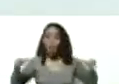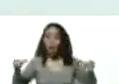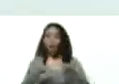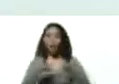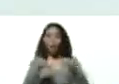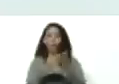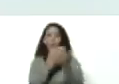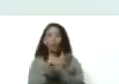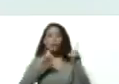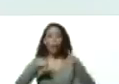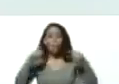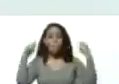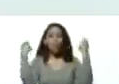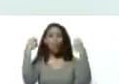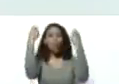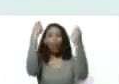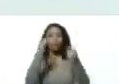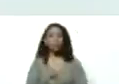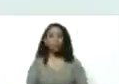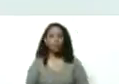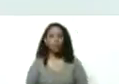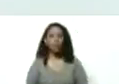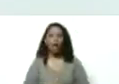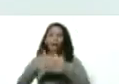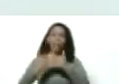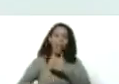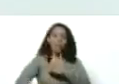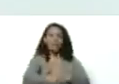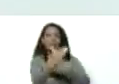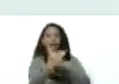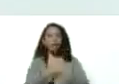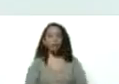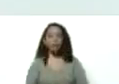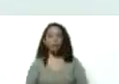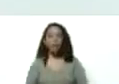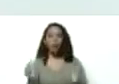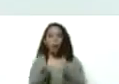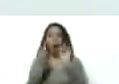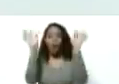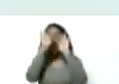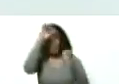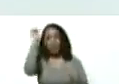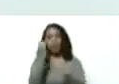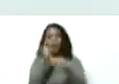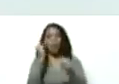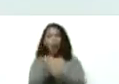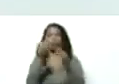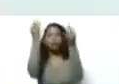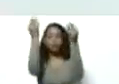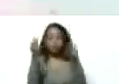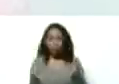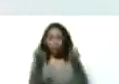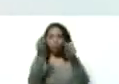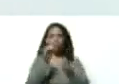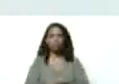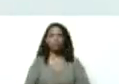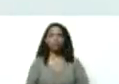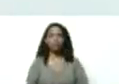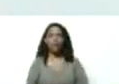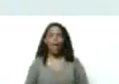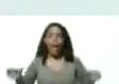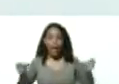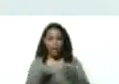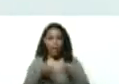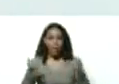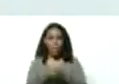democrático, popular, de avanzada, con modelos de gestión eficientes, de equipo.